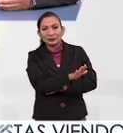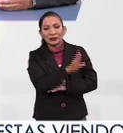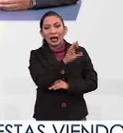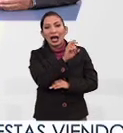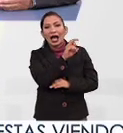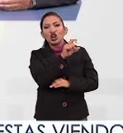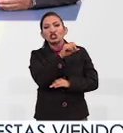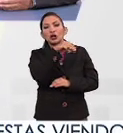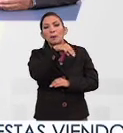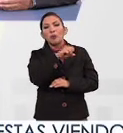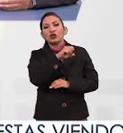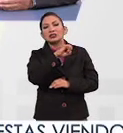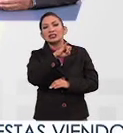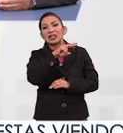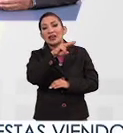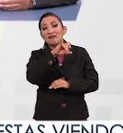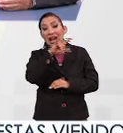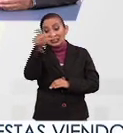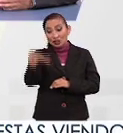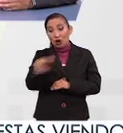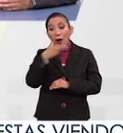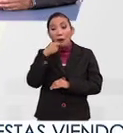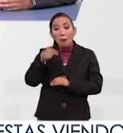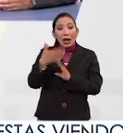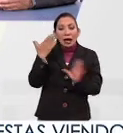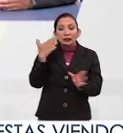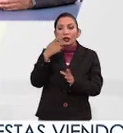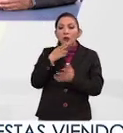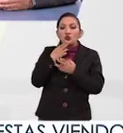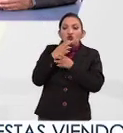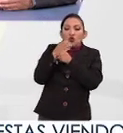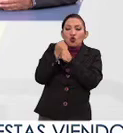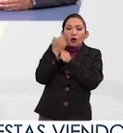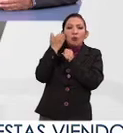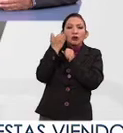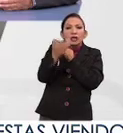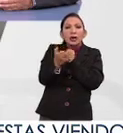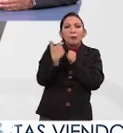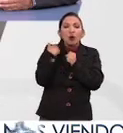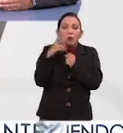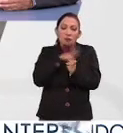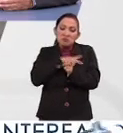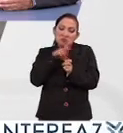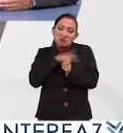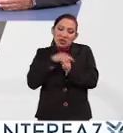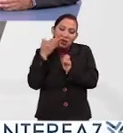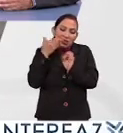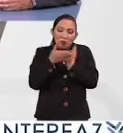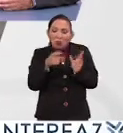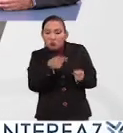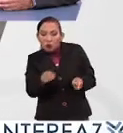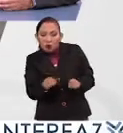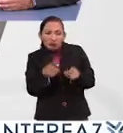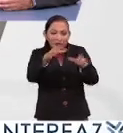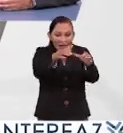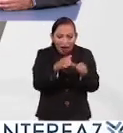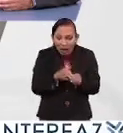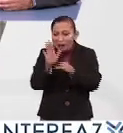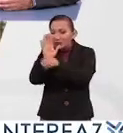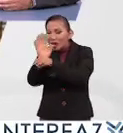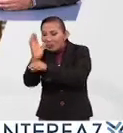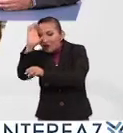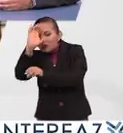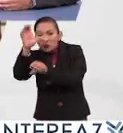Carlos Monsiváis es que fue un personaje que se adueñó de su época, ¿no? La hizo suya. Totalmente. En la música, en el cine,